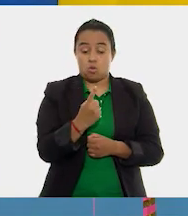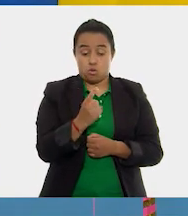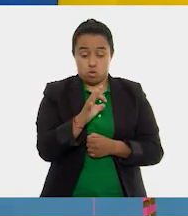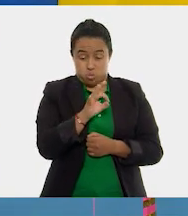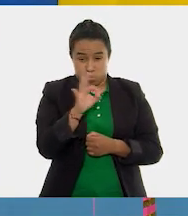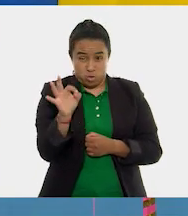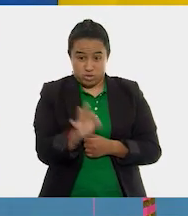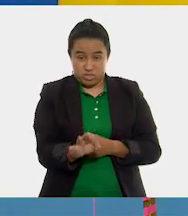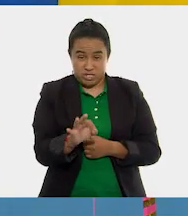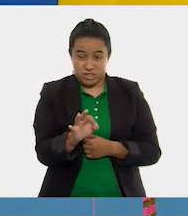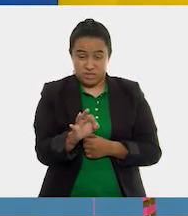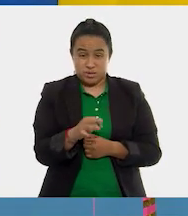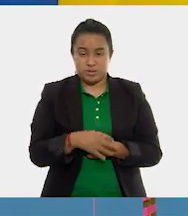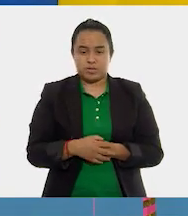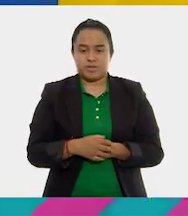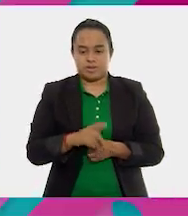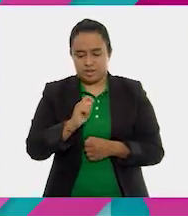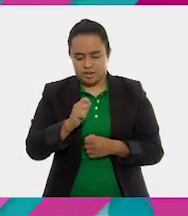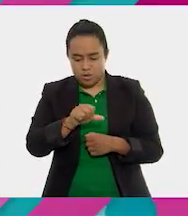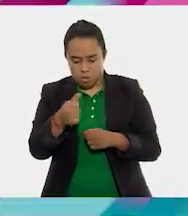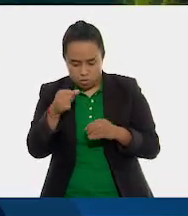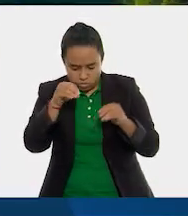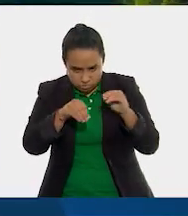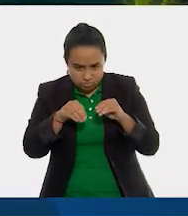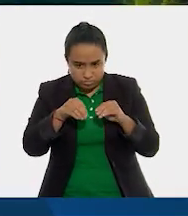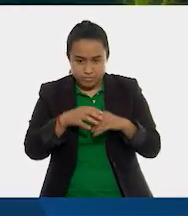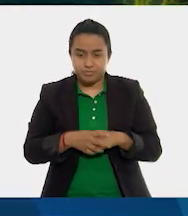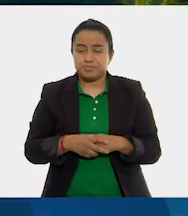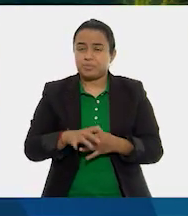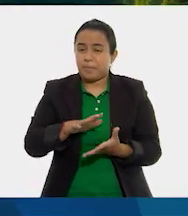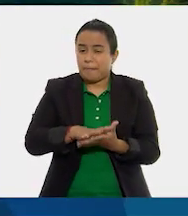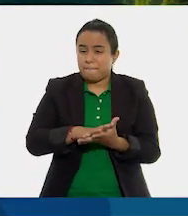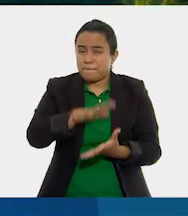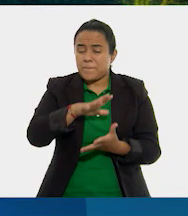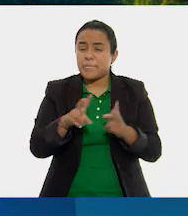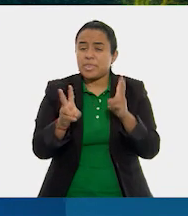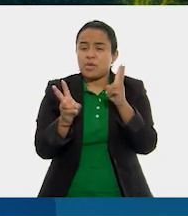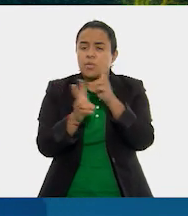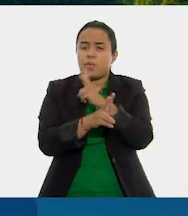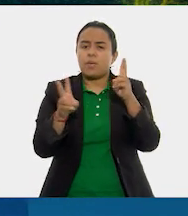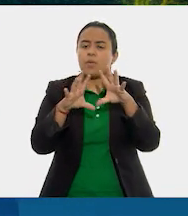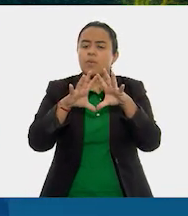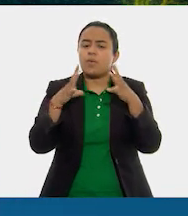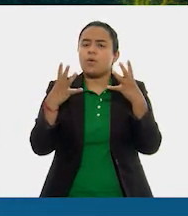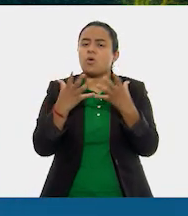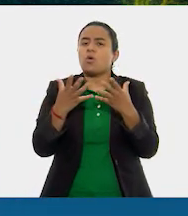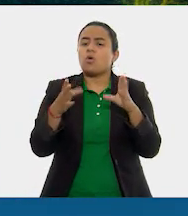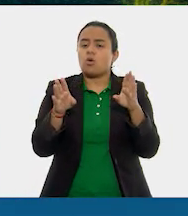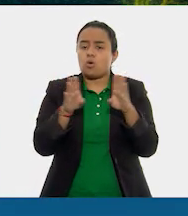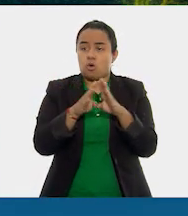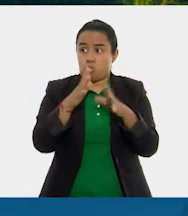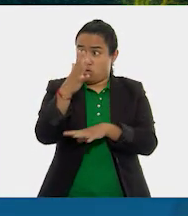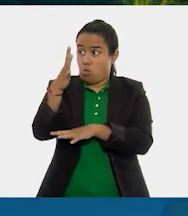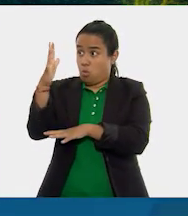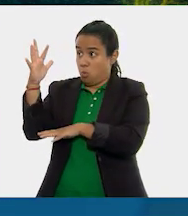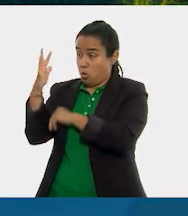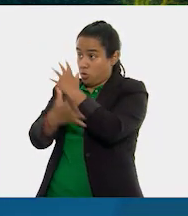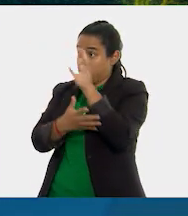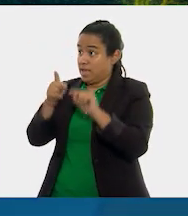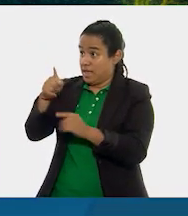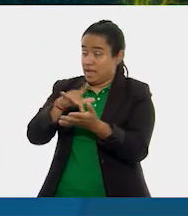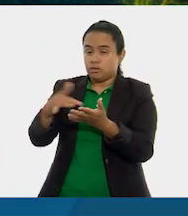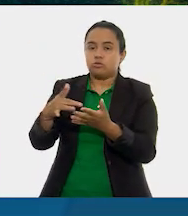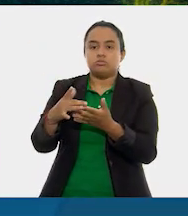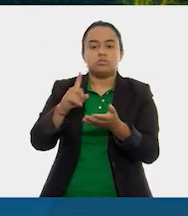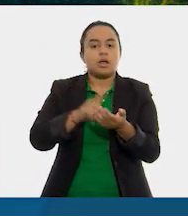1% de estas otras sustancias. La gran mayoría del oxígeno del planeta no es generado por los bosques, sino por